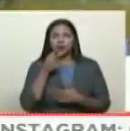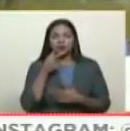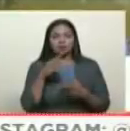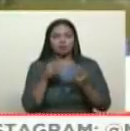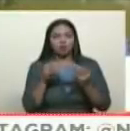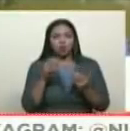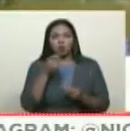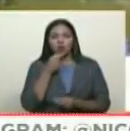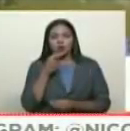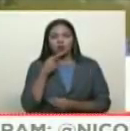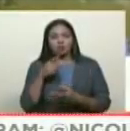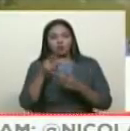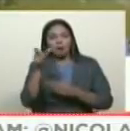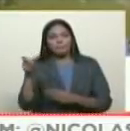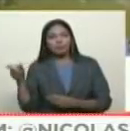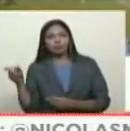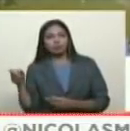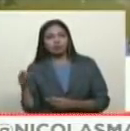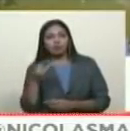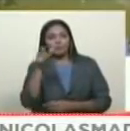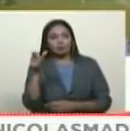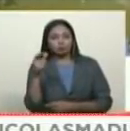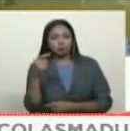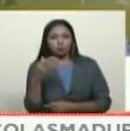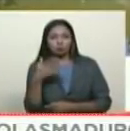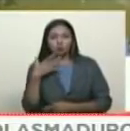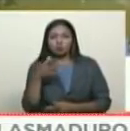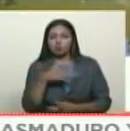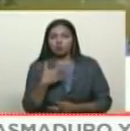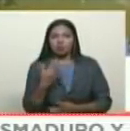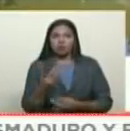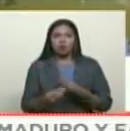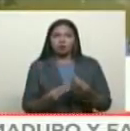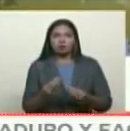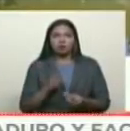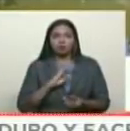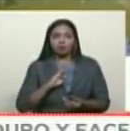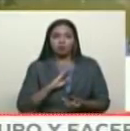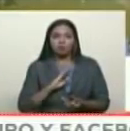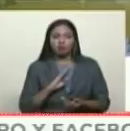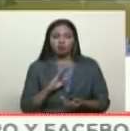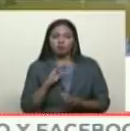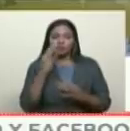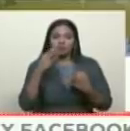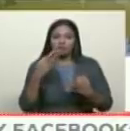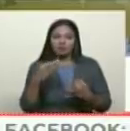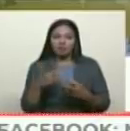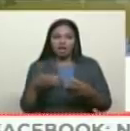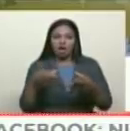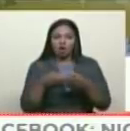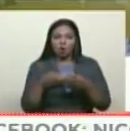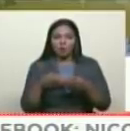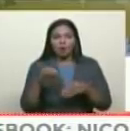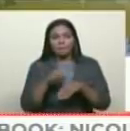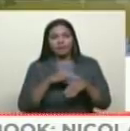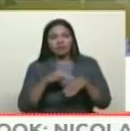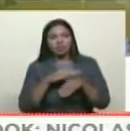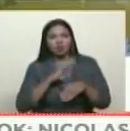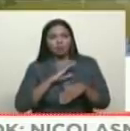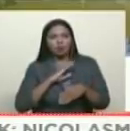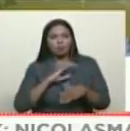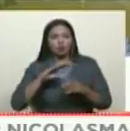este país. Por eso insisto mucho en eso, ministro Castro Soteldo, al equipo del Ministerio de Agricultura y